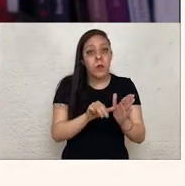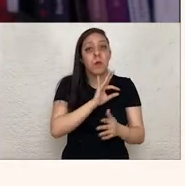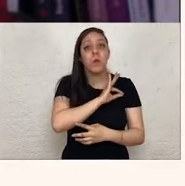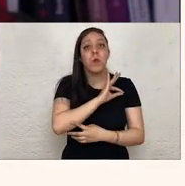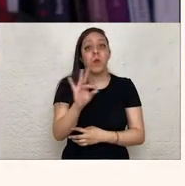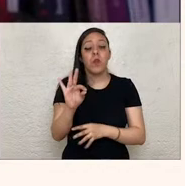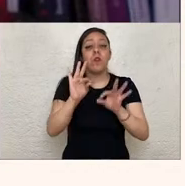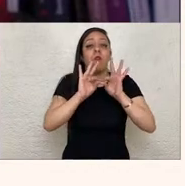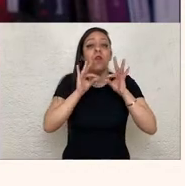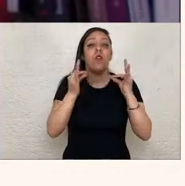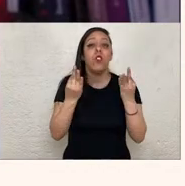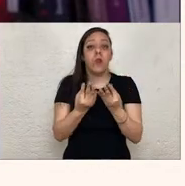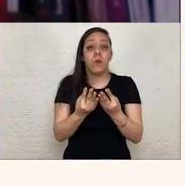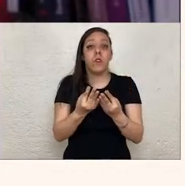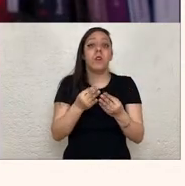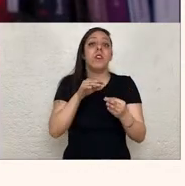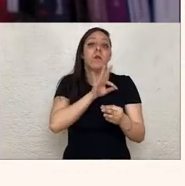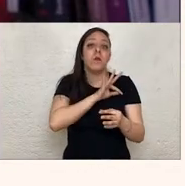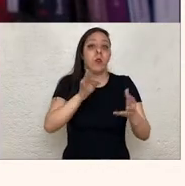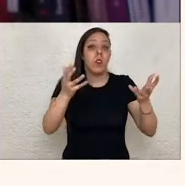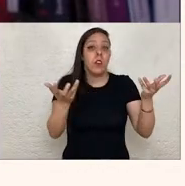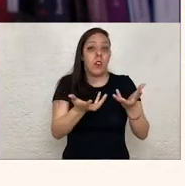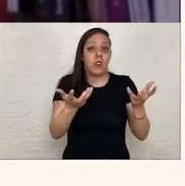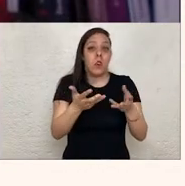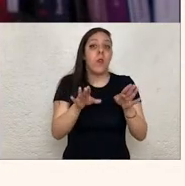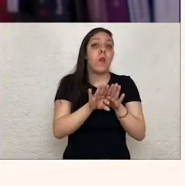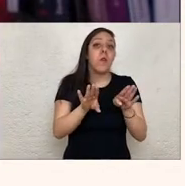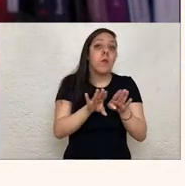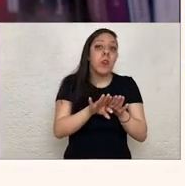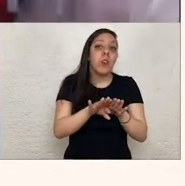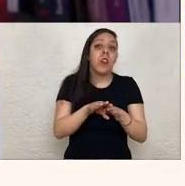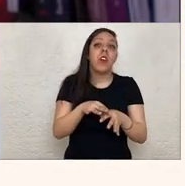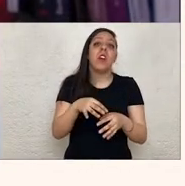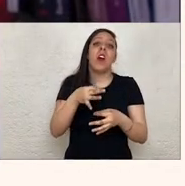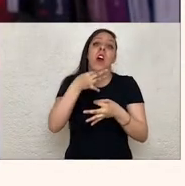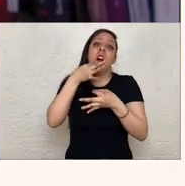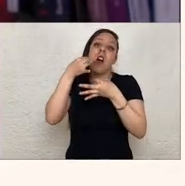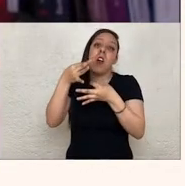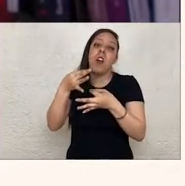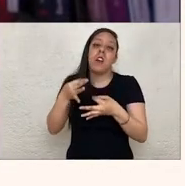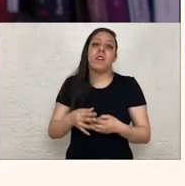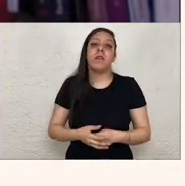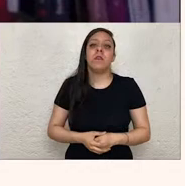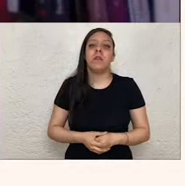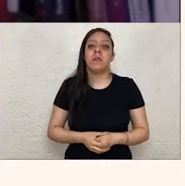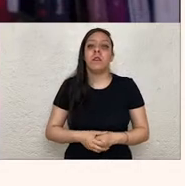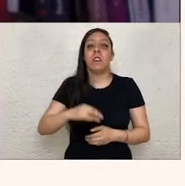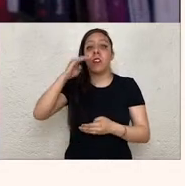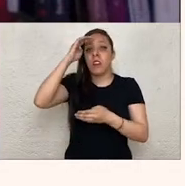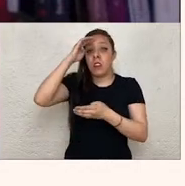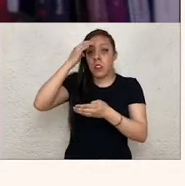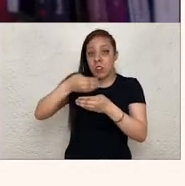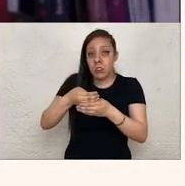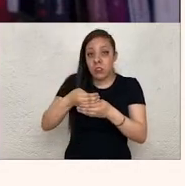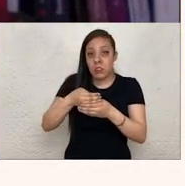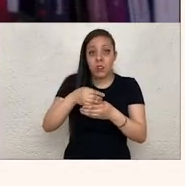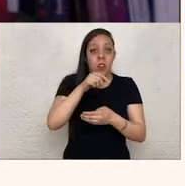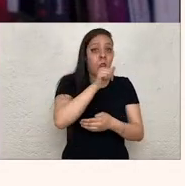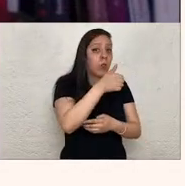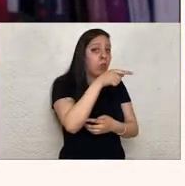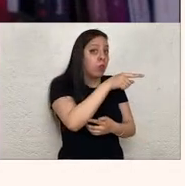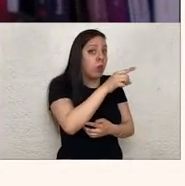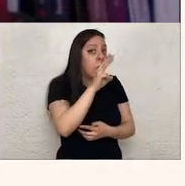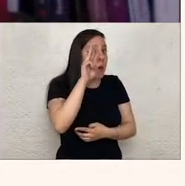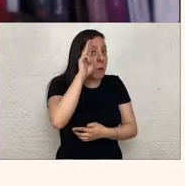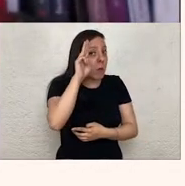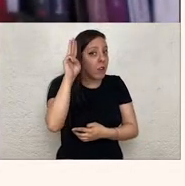gestionó, lo pudo ir articulando, ¿no? El decirle algo a Moctezuma y algo a Cortés, de tal manera que la guerra no